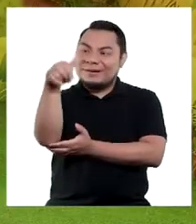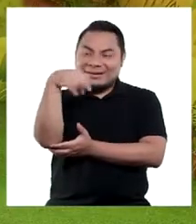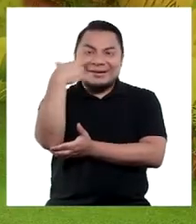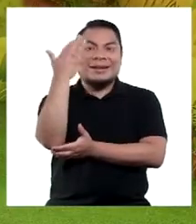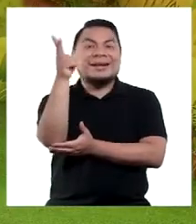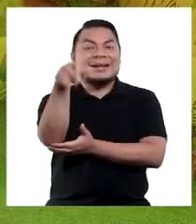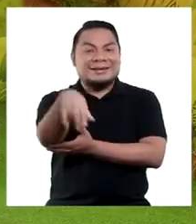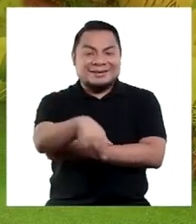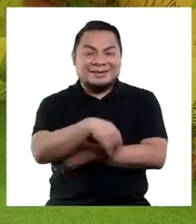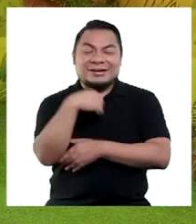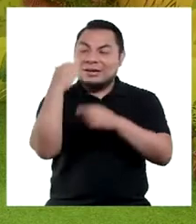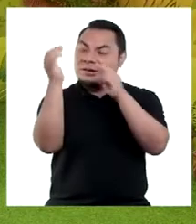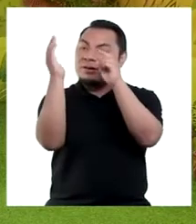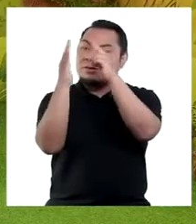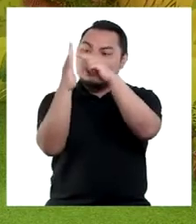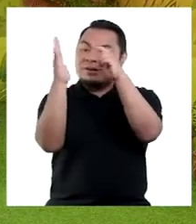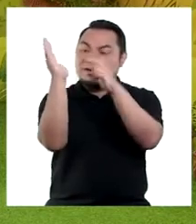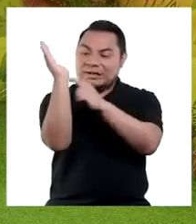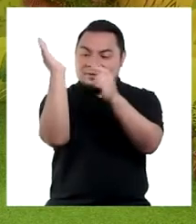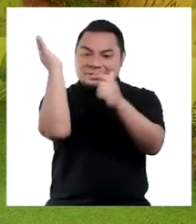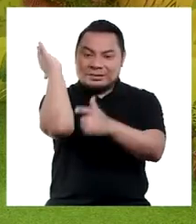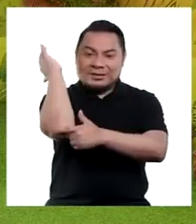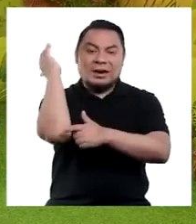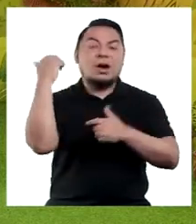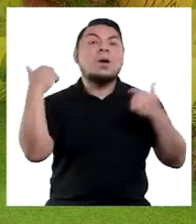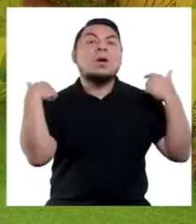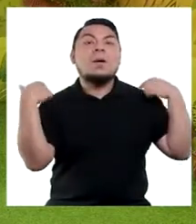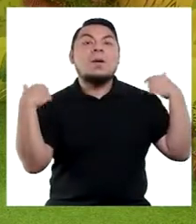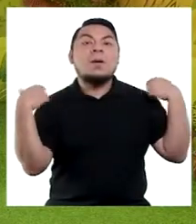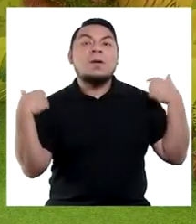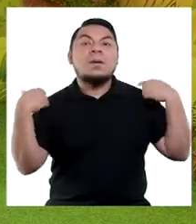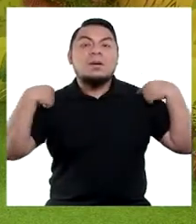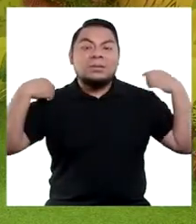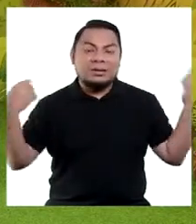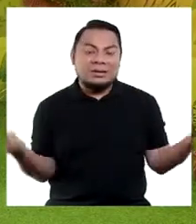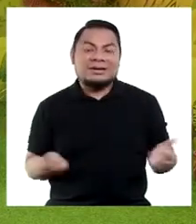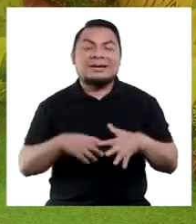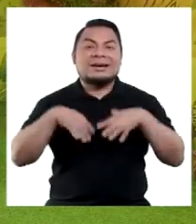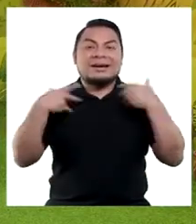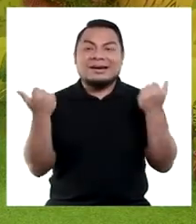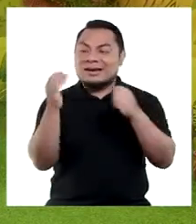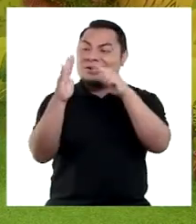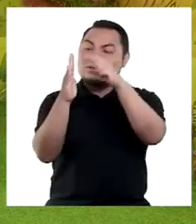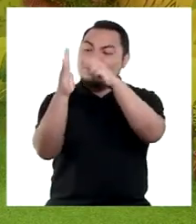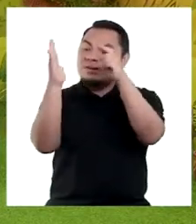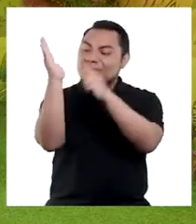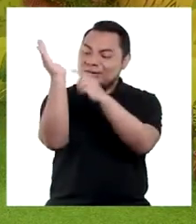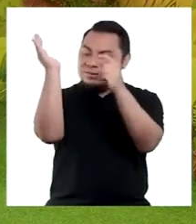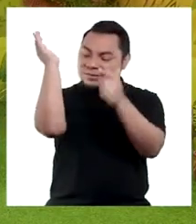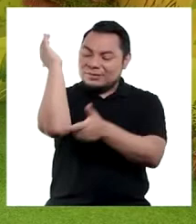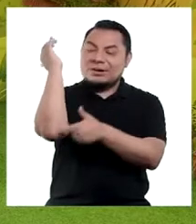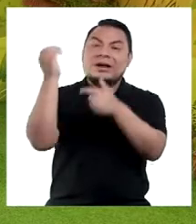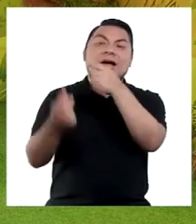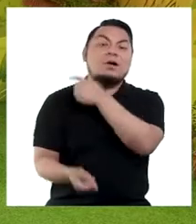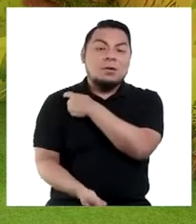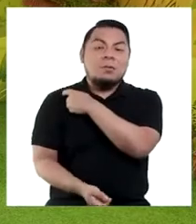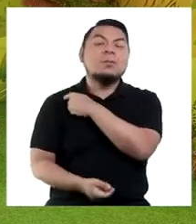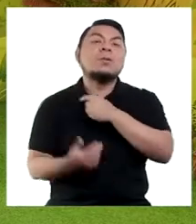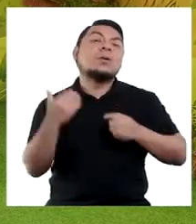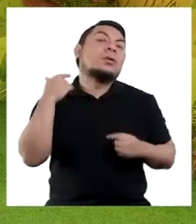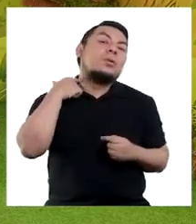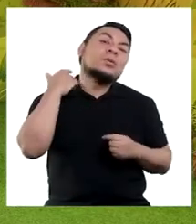ahora de dos muñecas codos hombros y dedos nicas codos hombros